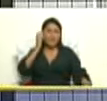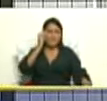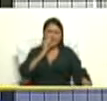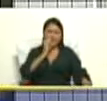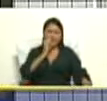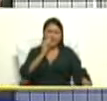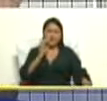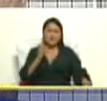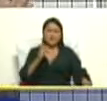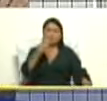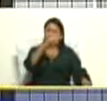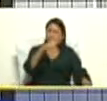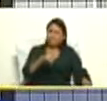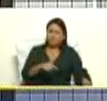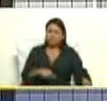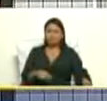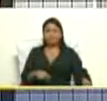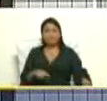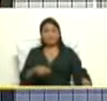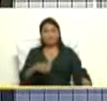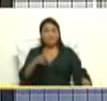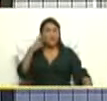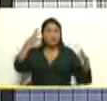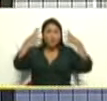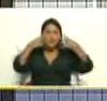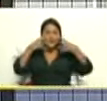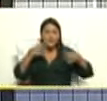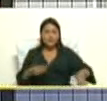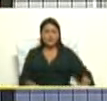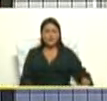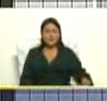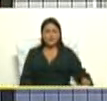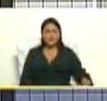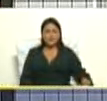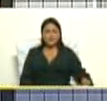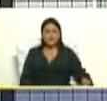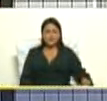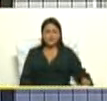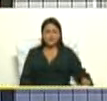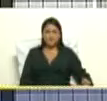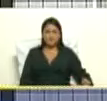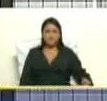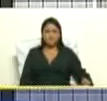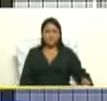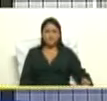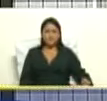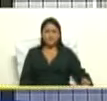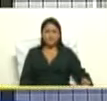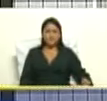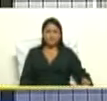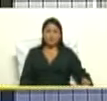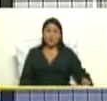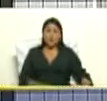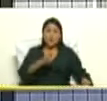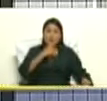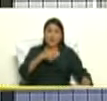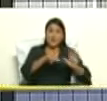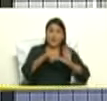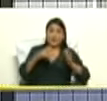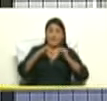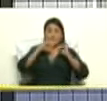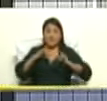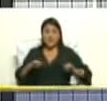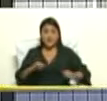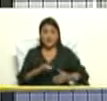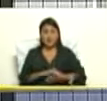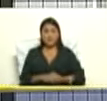y todos sus Cómplices Antonio Ledesma pero no le han quitado el derecho a la felicidad no le han quitado el derecho